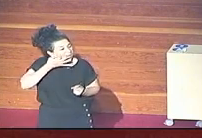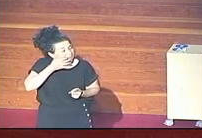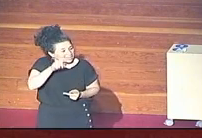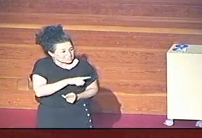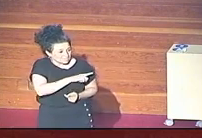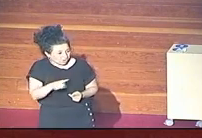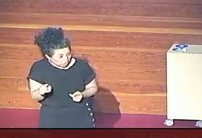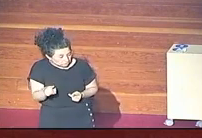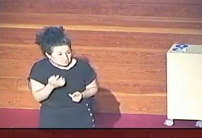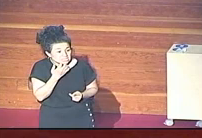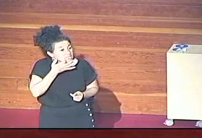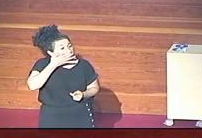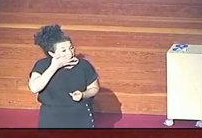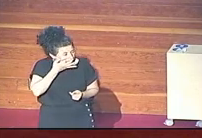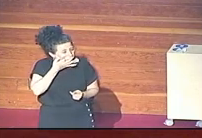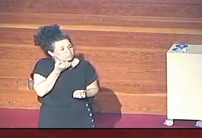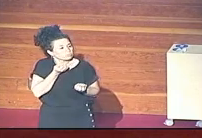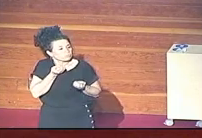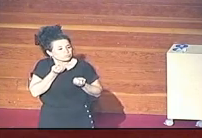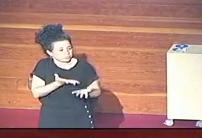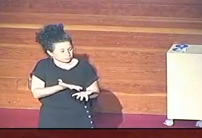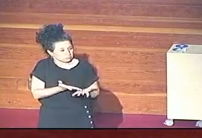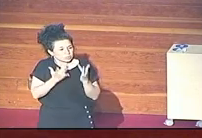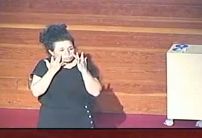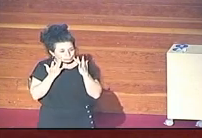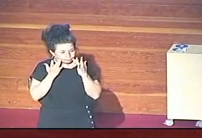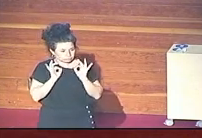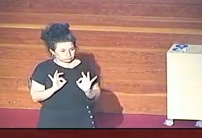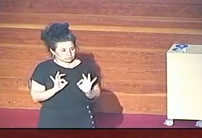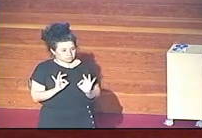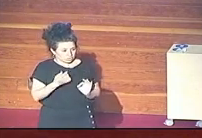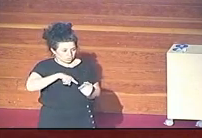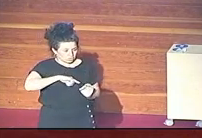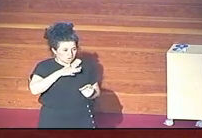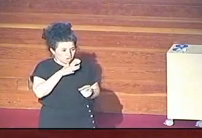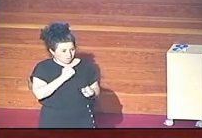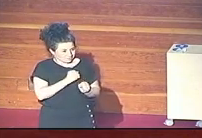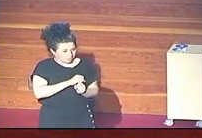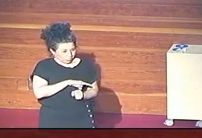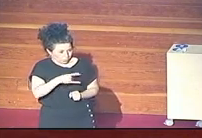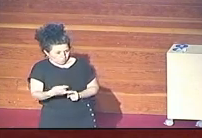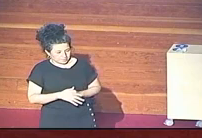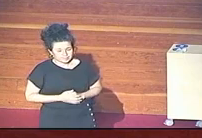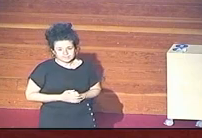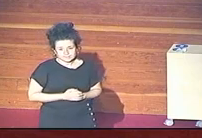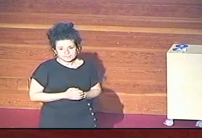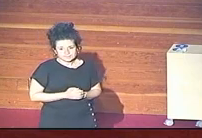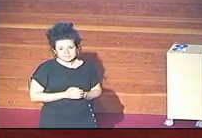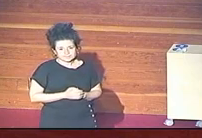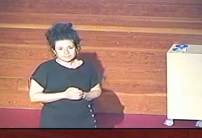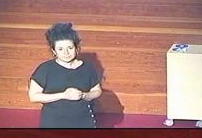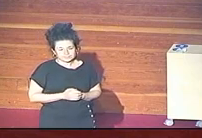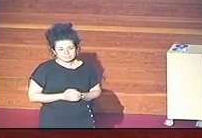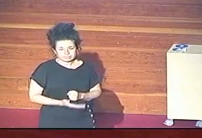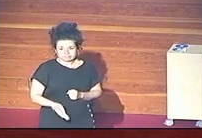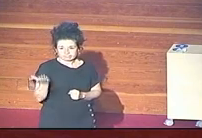comunicarlo con rigor entonces bueno pues tenemos además esa esa doble tarea cuál fue nuestro